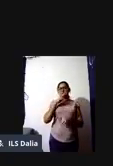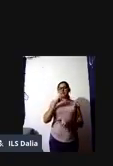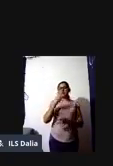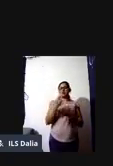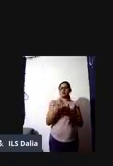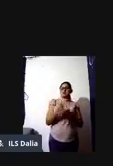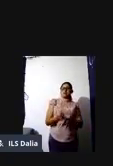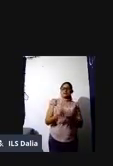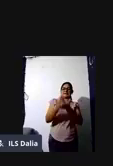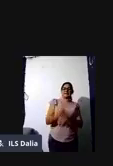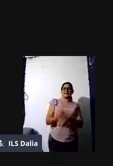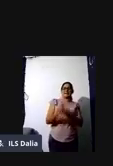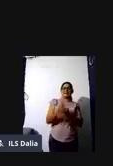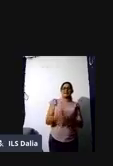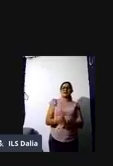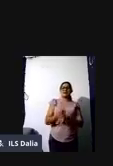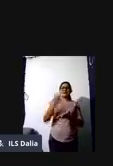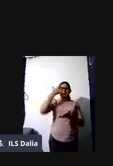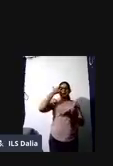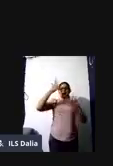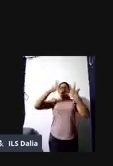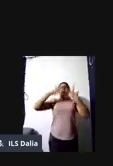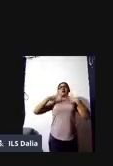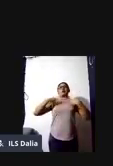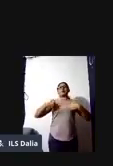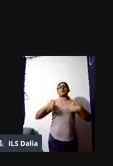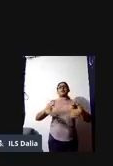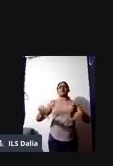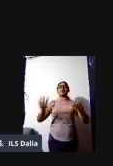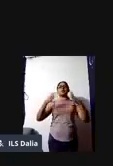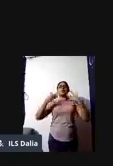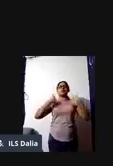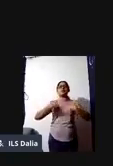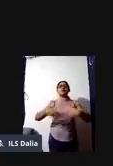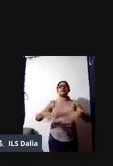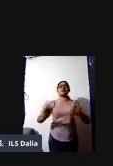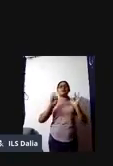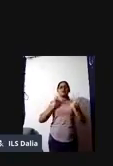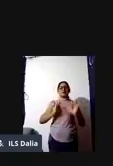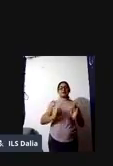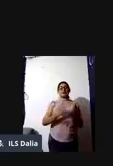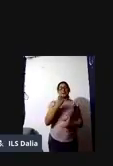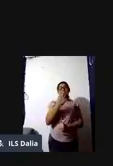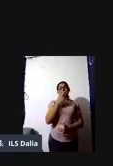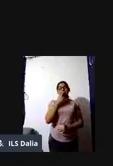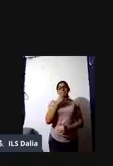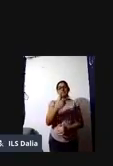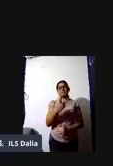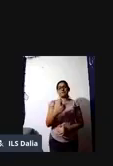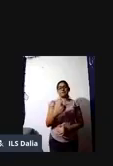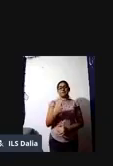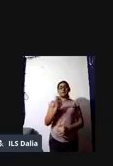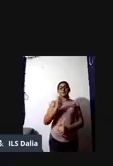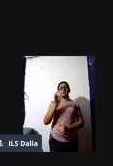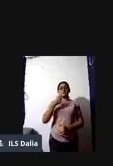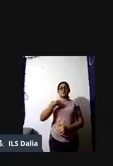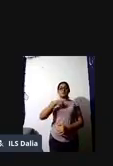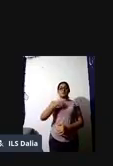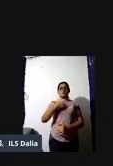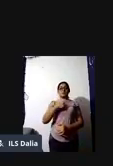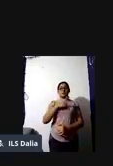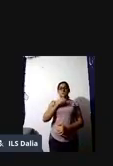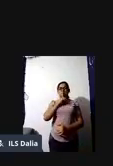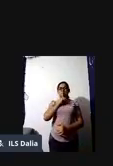mejor, digamos, drenaje emocional, para no hacer uso de la voz nociva,